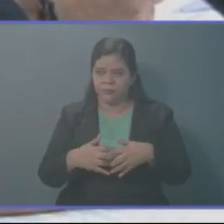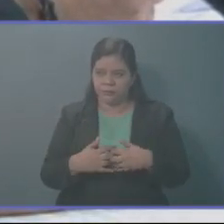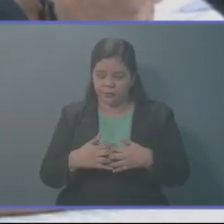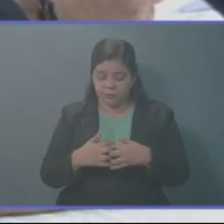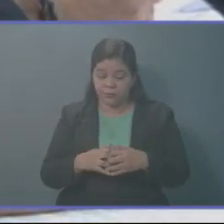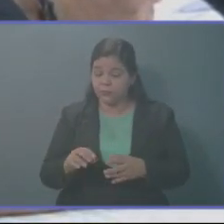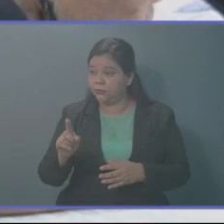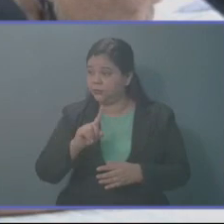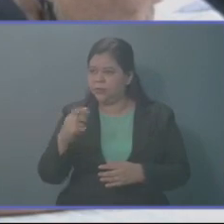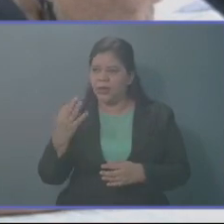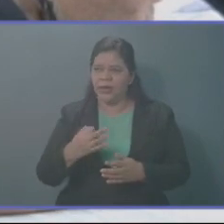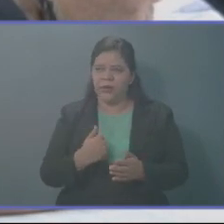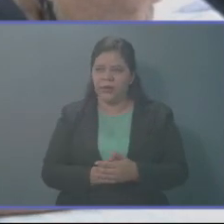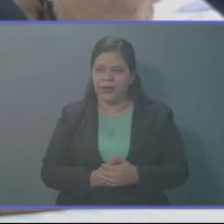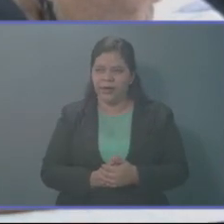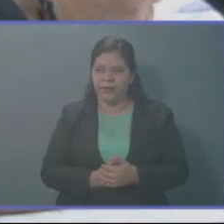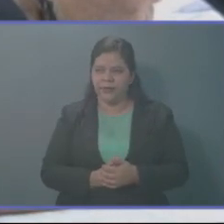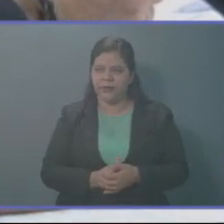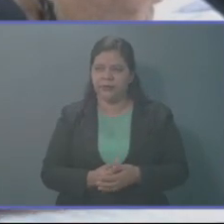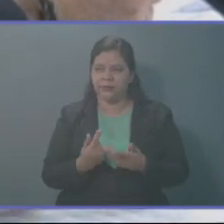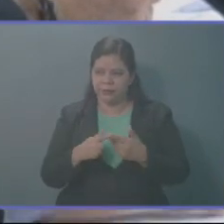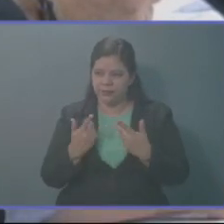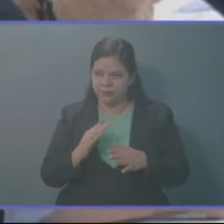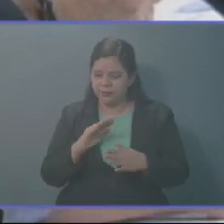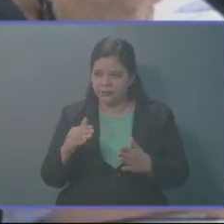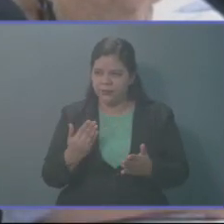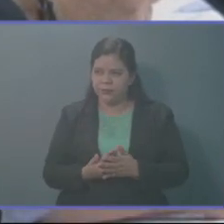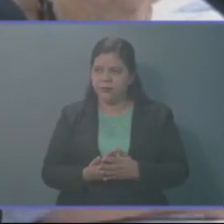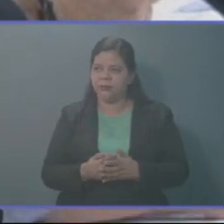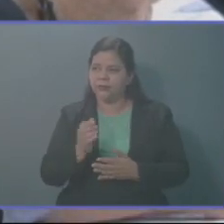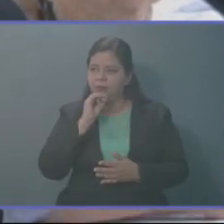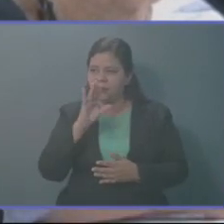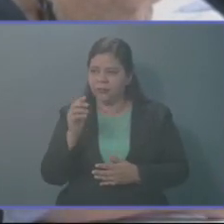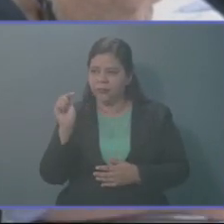no era necesaria, y hubo oposición acá,